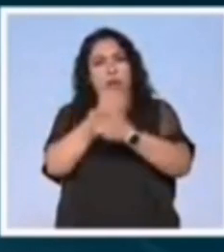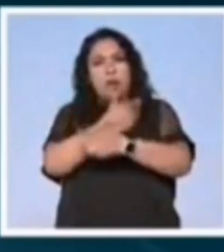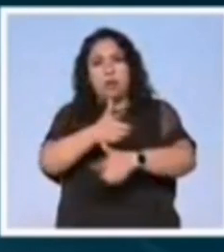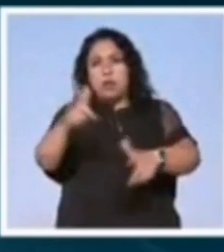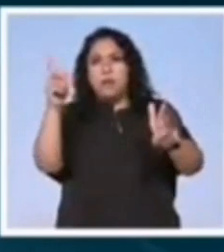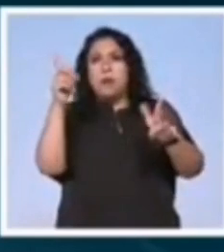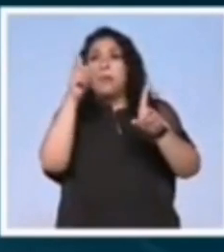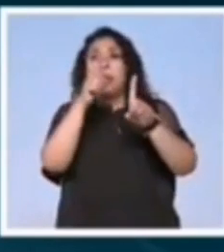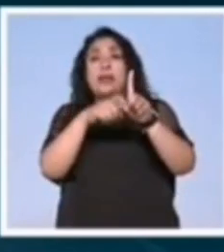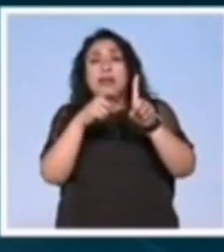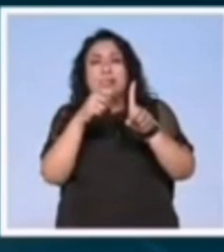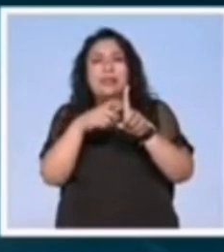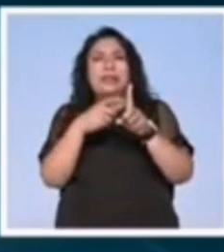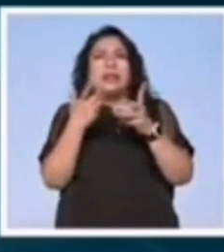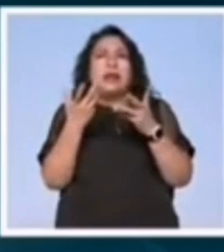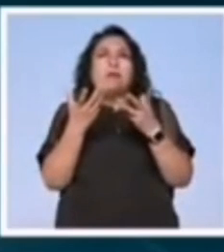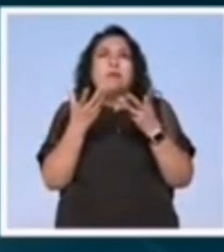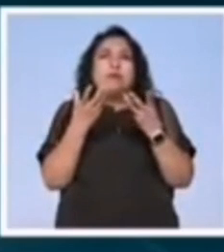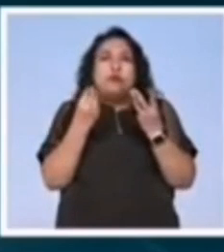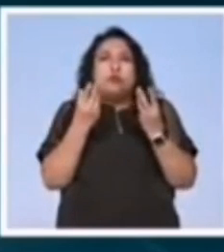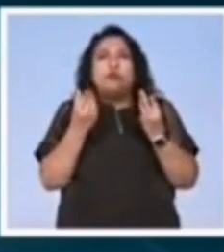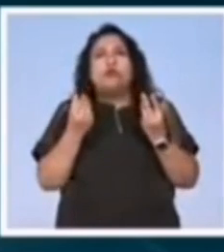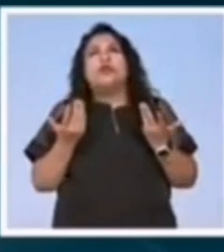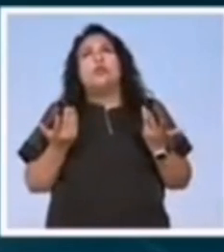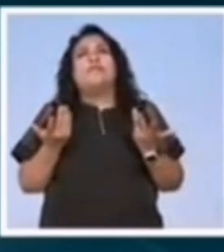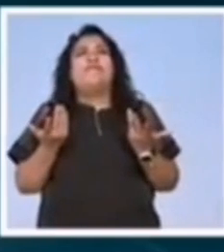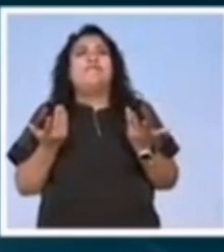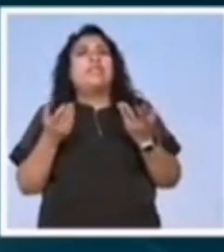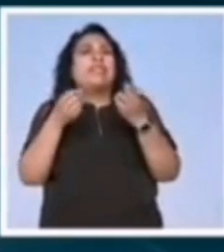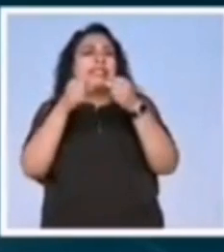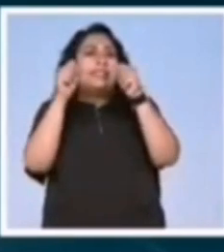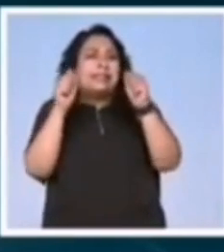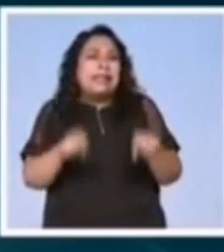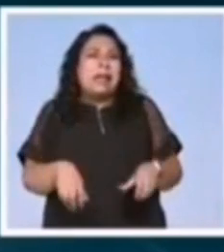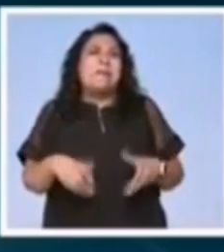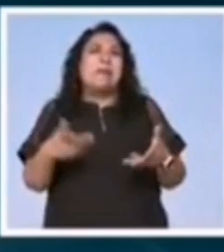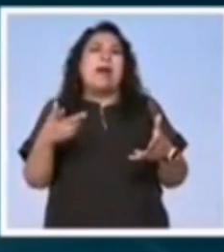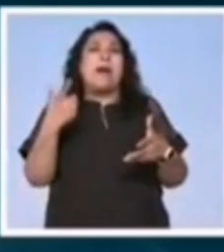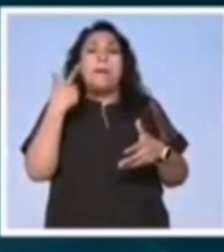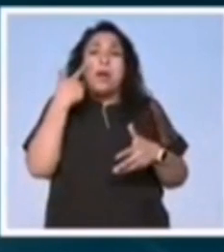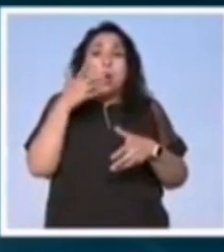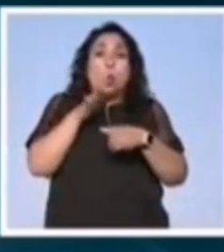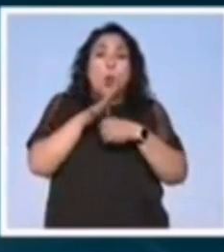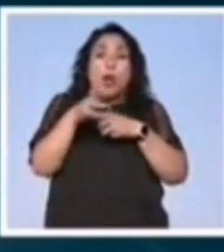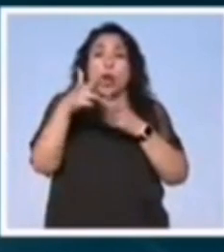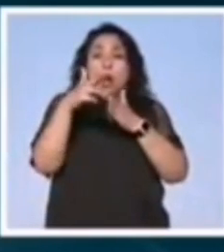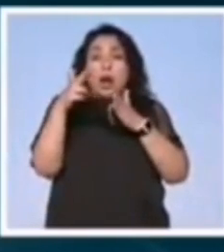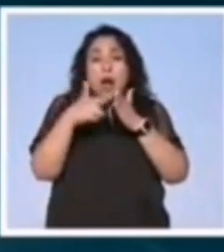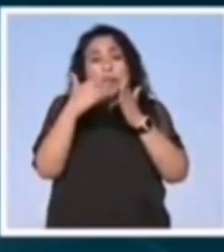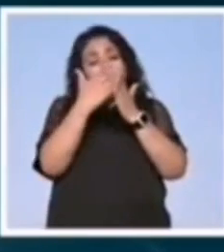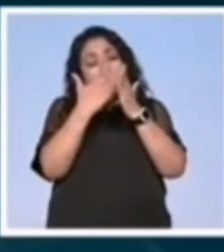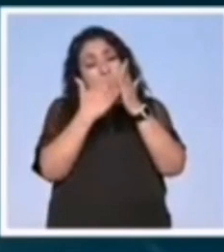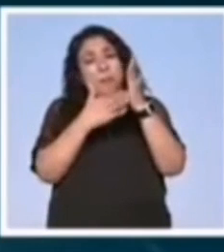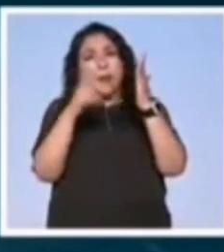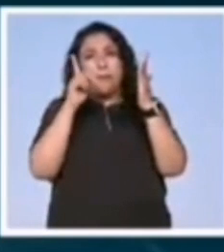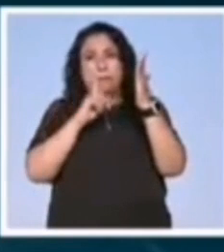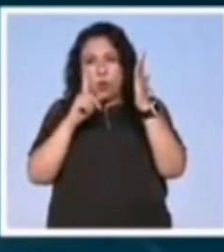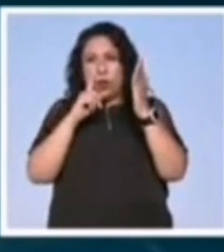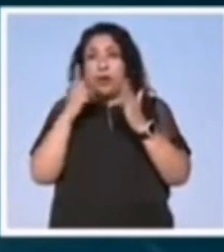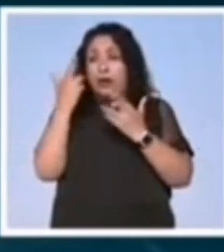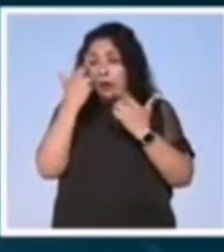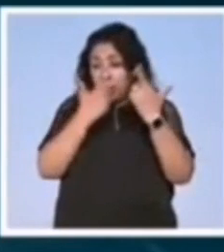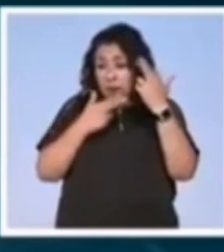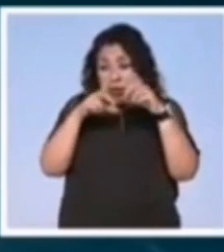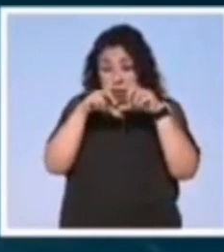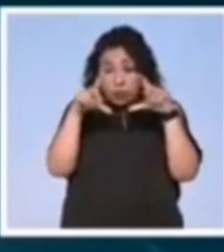critica todo este, digamos, sistema que está reprimiendo un poco a la mujer. Estamos revisando estos textos que tanto